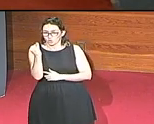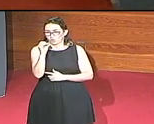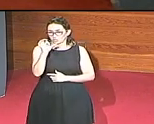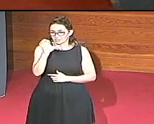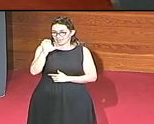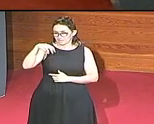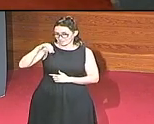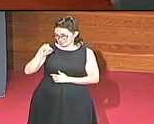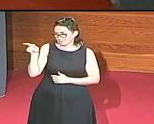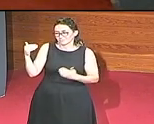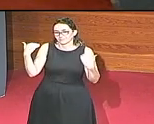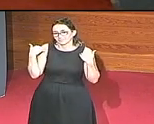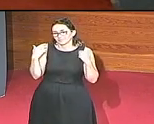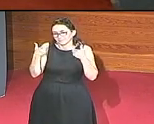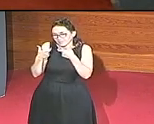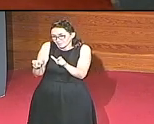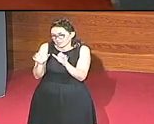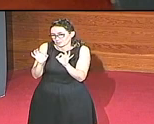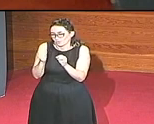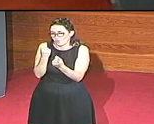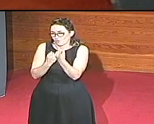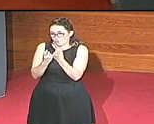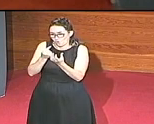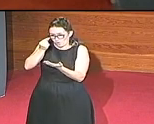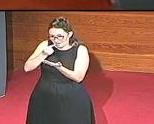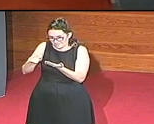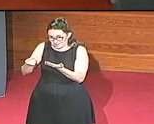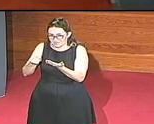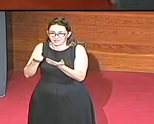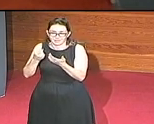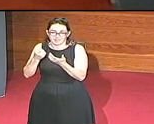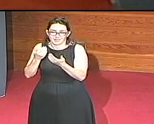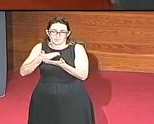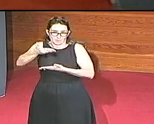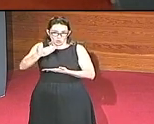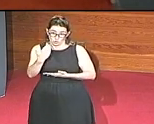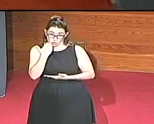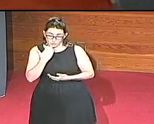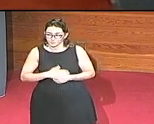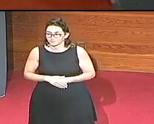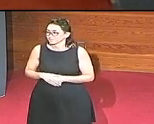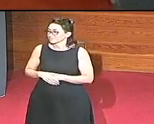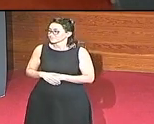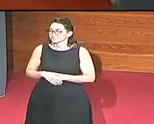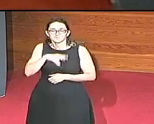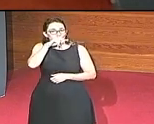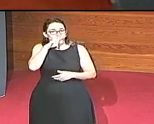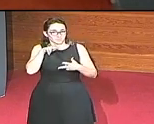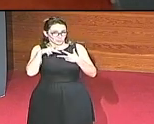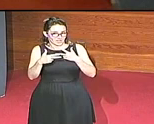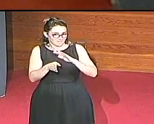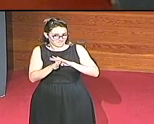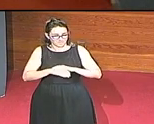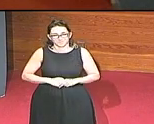sección de infografía de del correo josemi benítez el correo nunca rico infografía está licuar